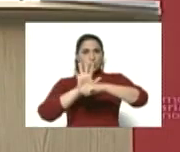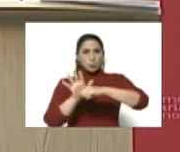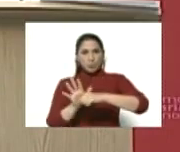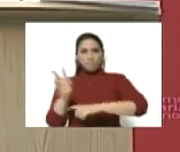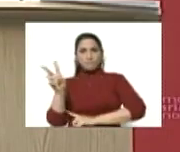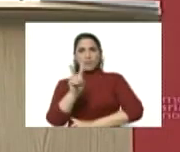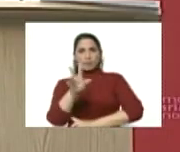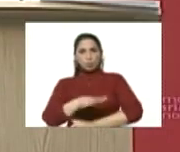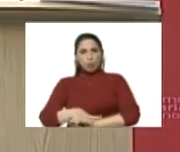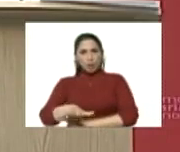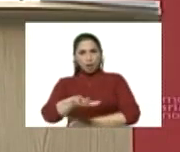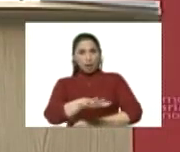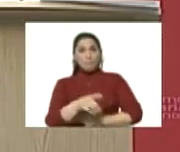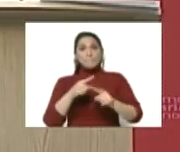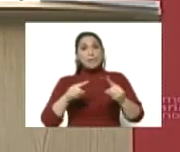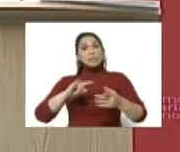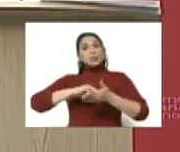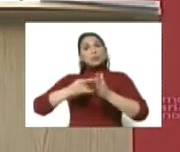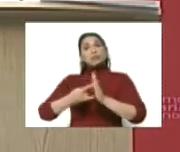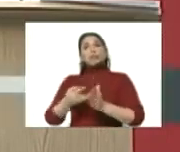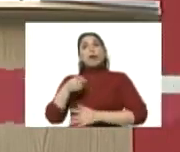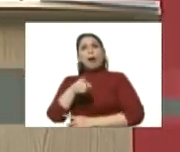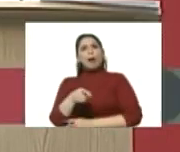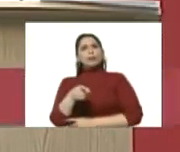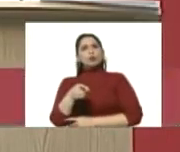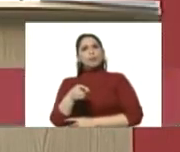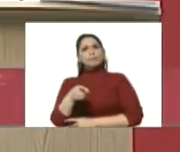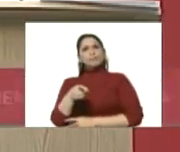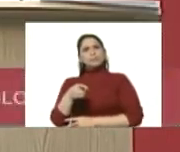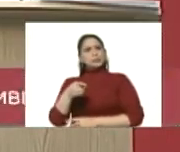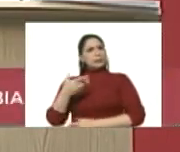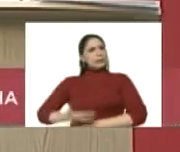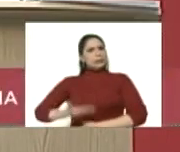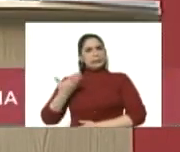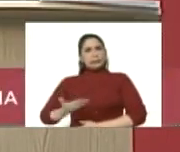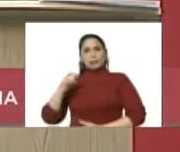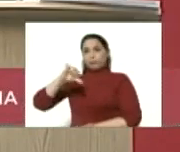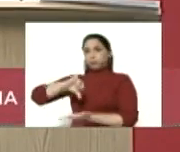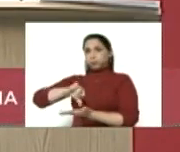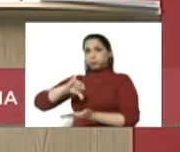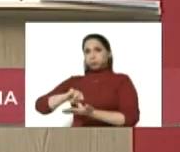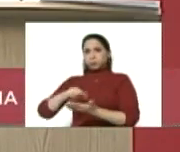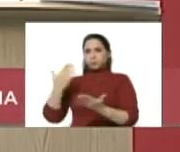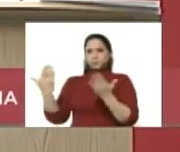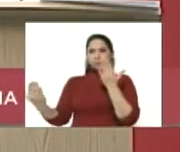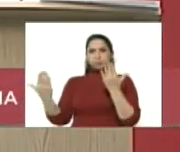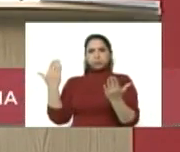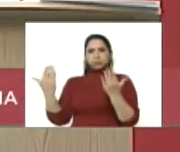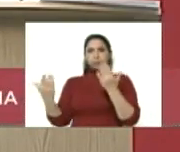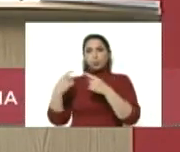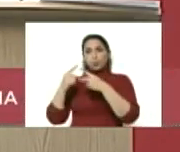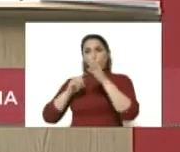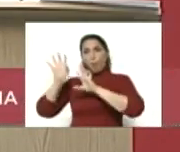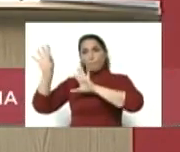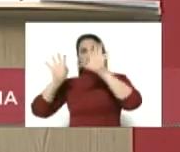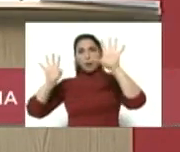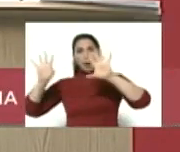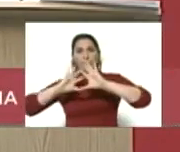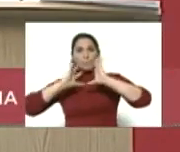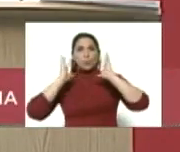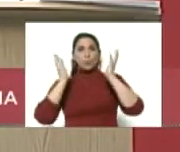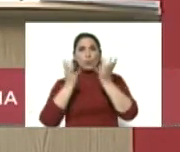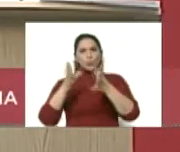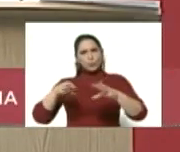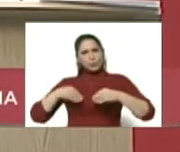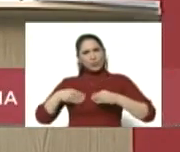en Venezuela, pero que sin duda ha constituido un eje fundamental en comparación con otros países que han